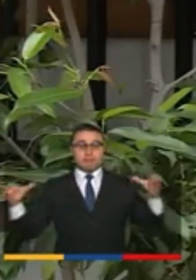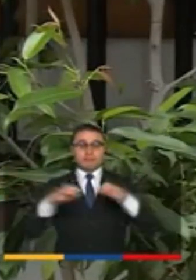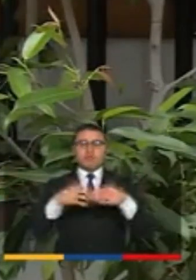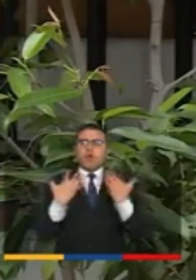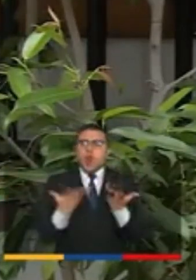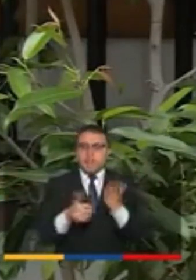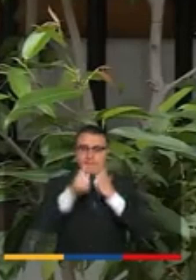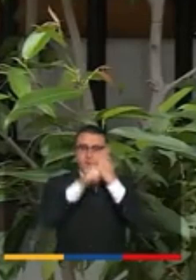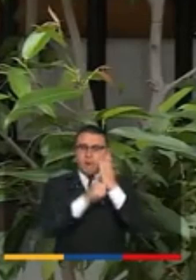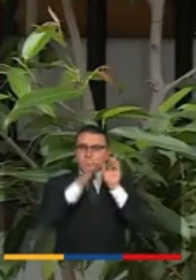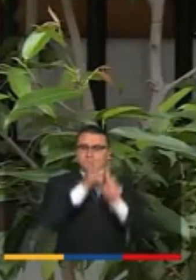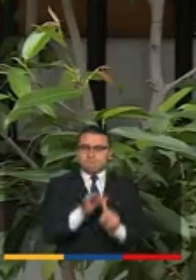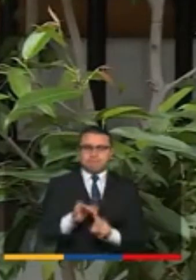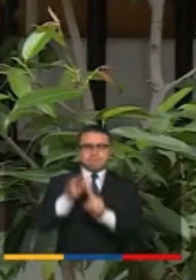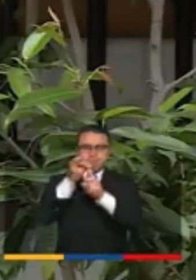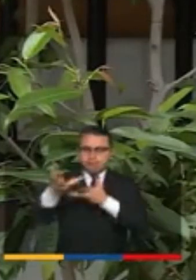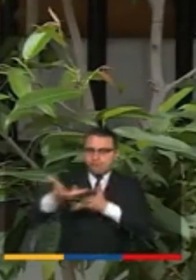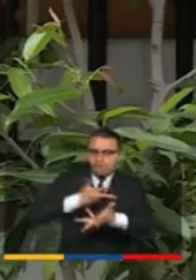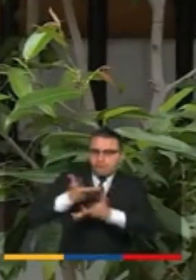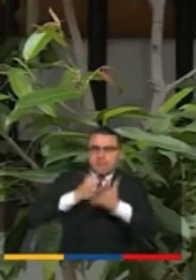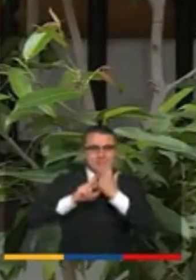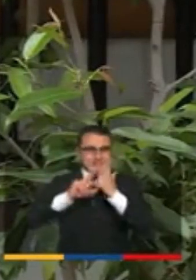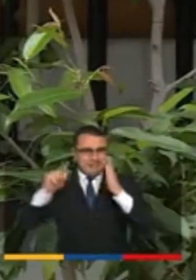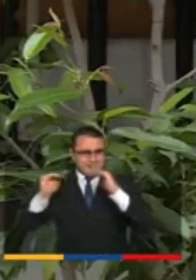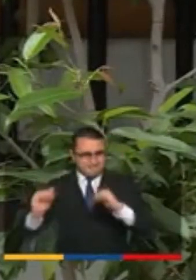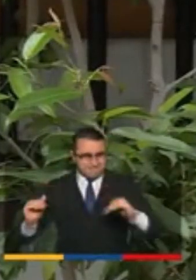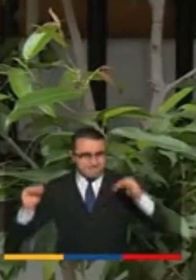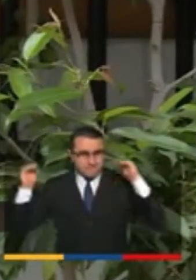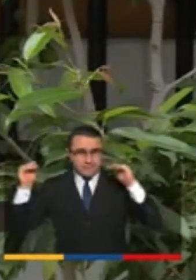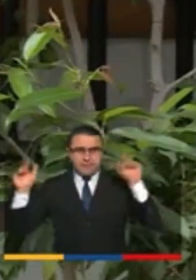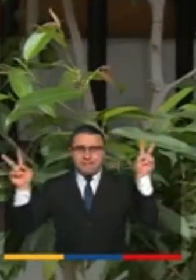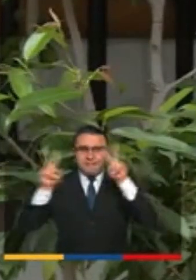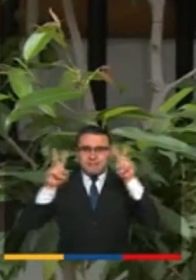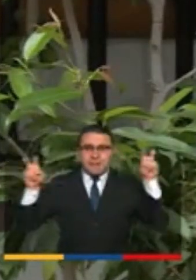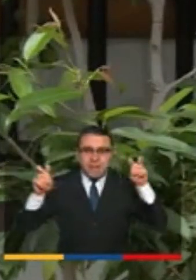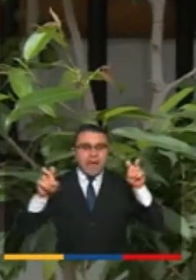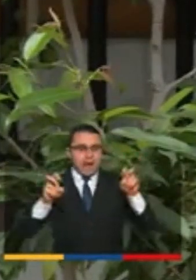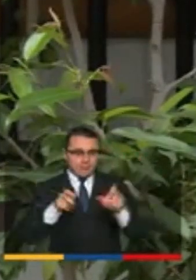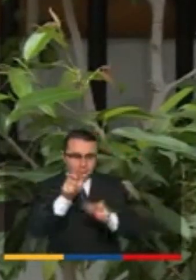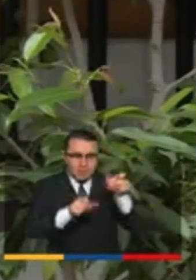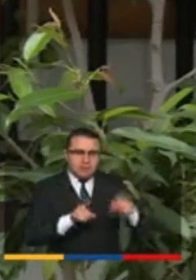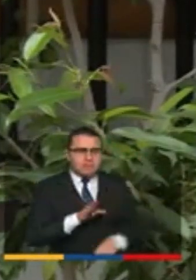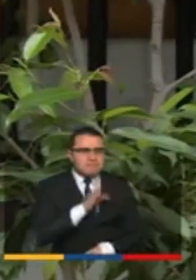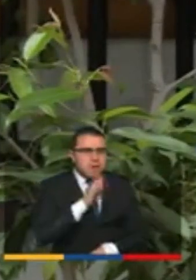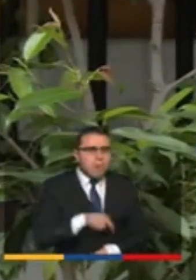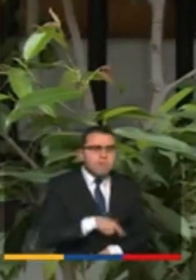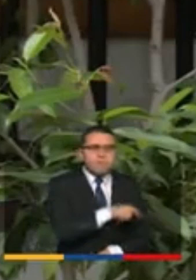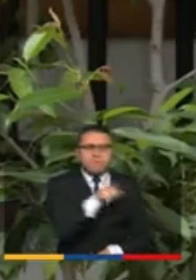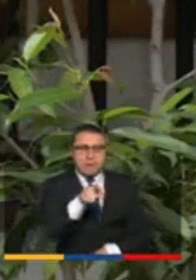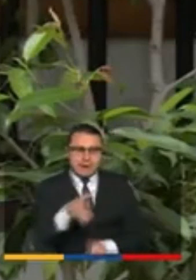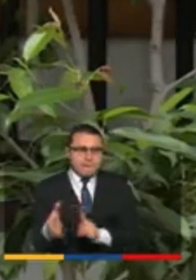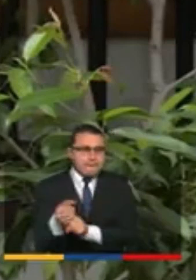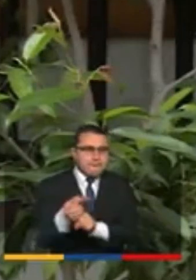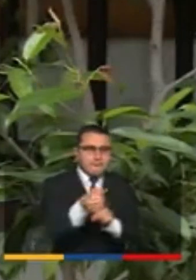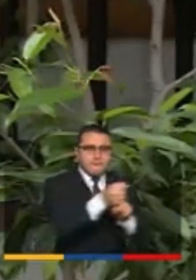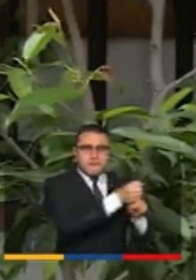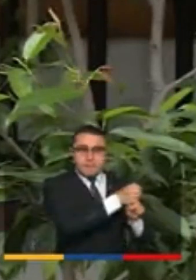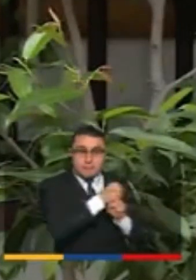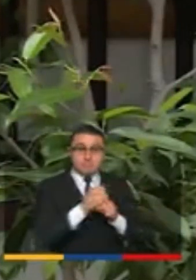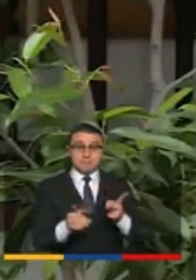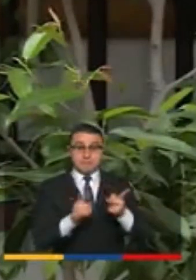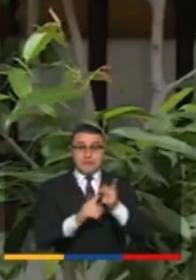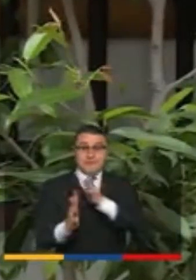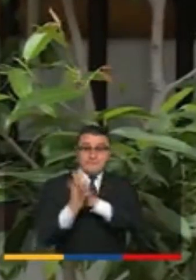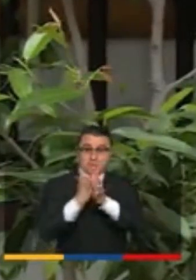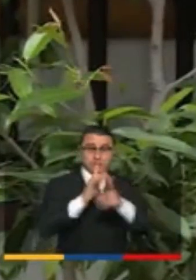programas especializados de cooperación técnica sobre identificación biométrica, intercambio de informaciones estadísticas y